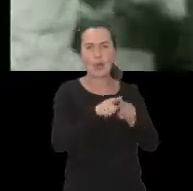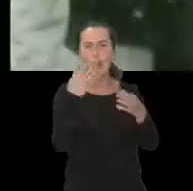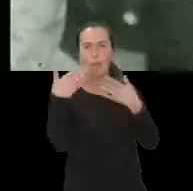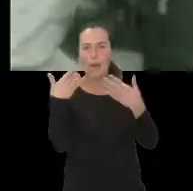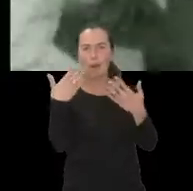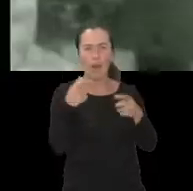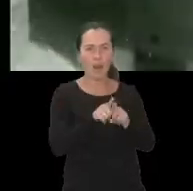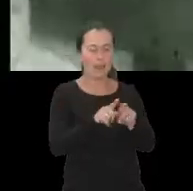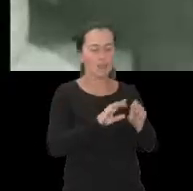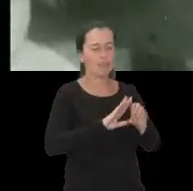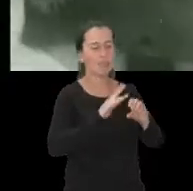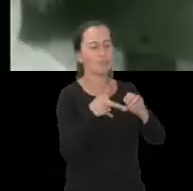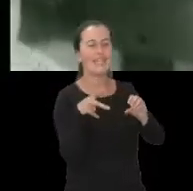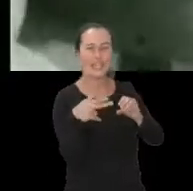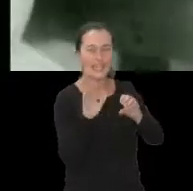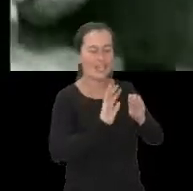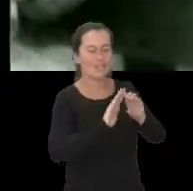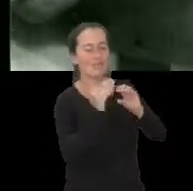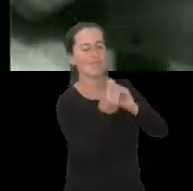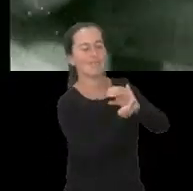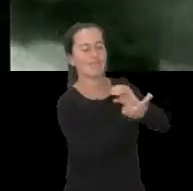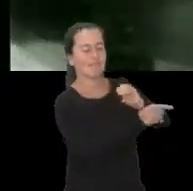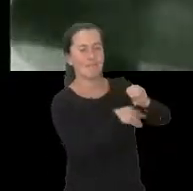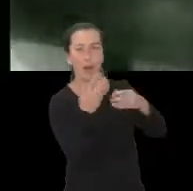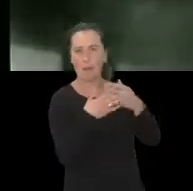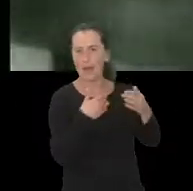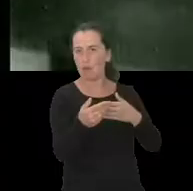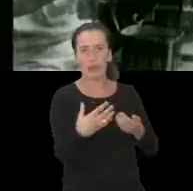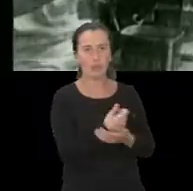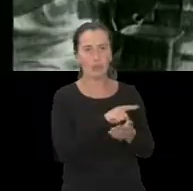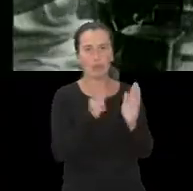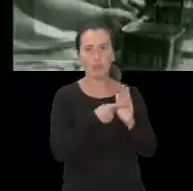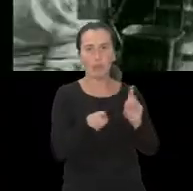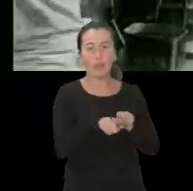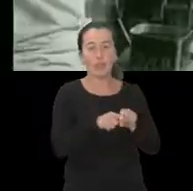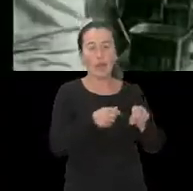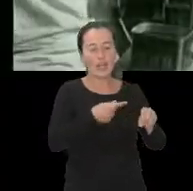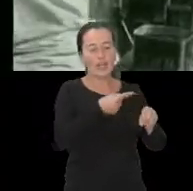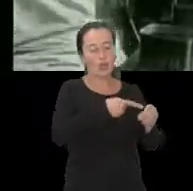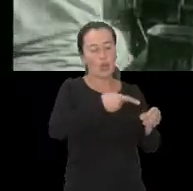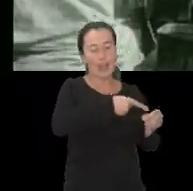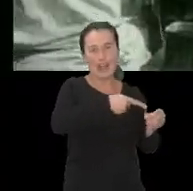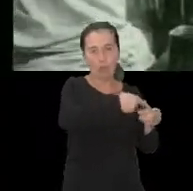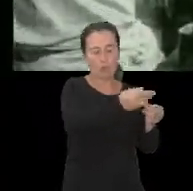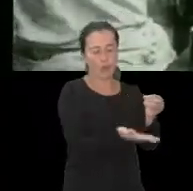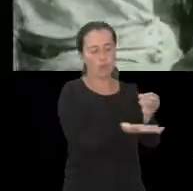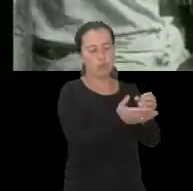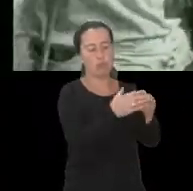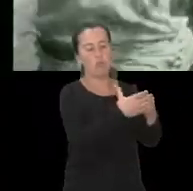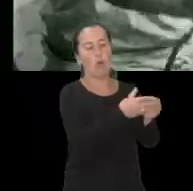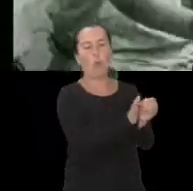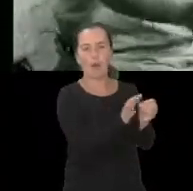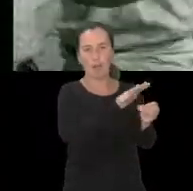a mano con viradores, tijeras y cizallas. La soldadura entre cuerpo, fondo y